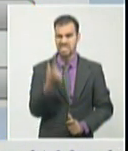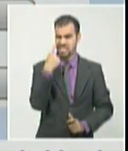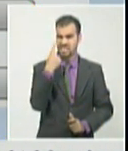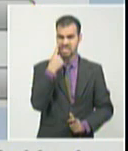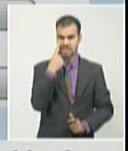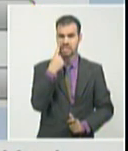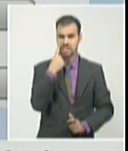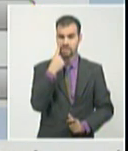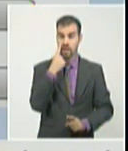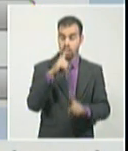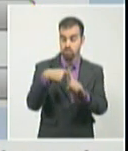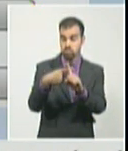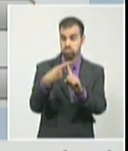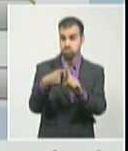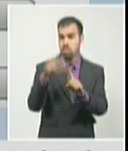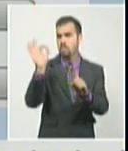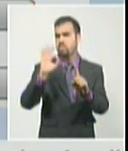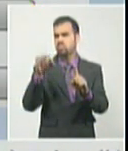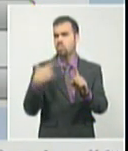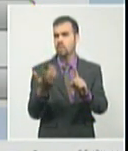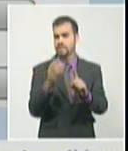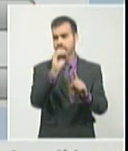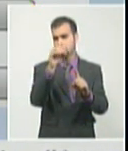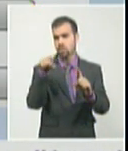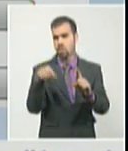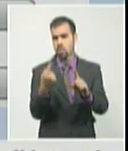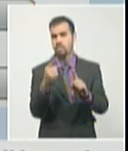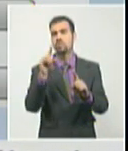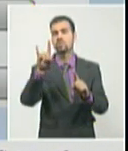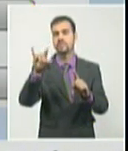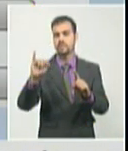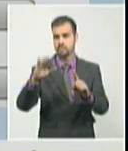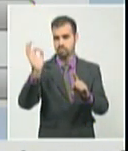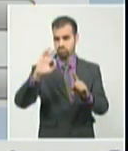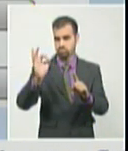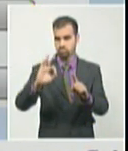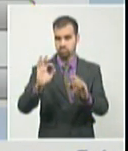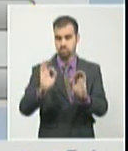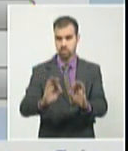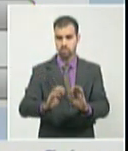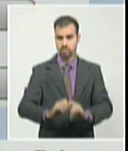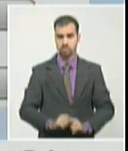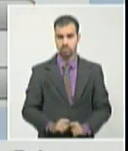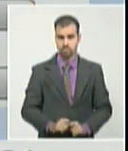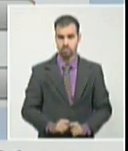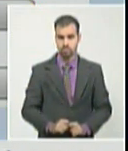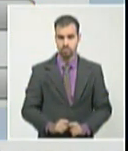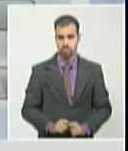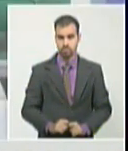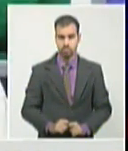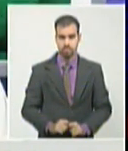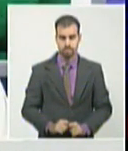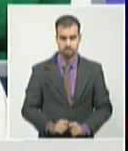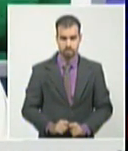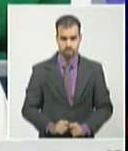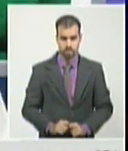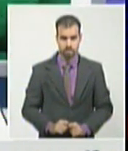redundancia de 0,9 26% de todas las muestras procesadas